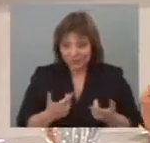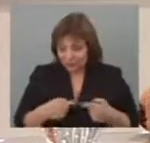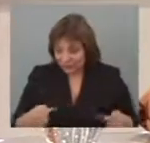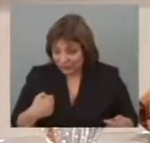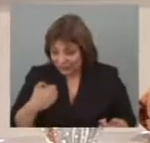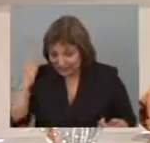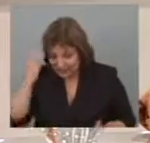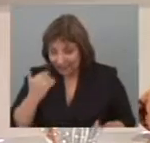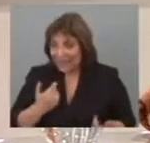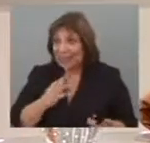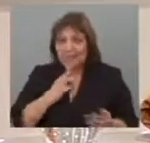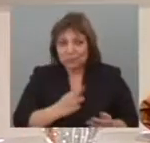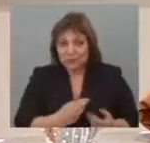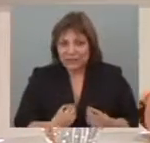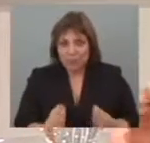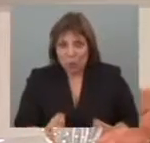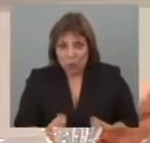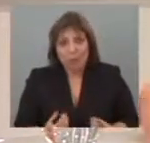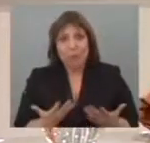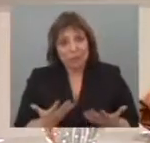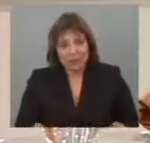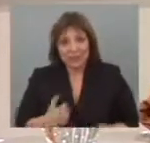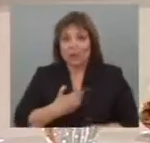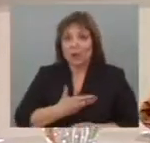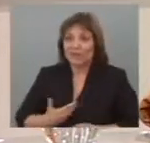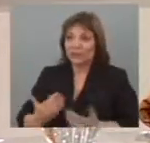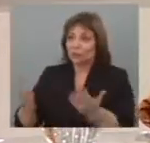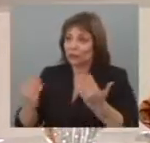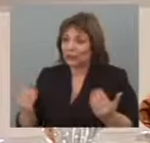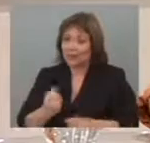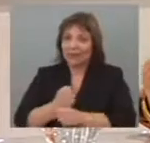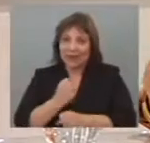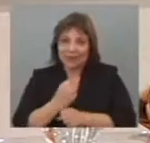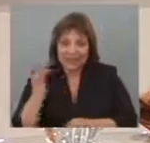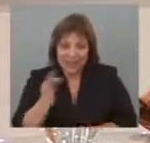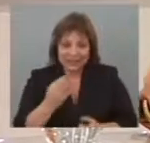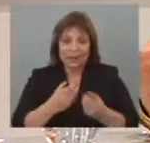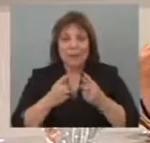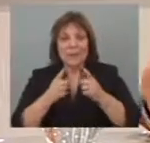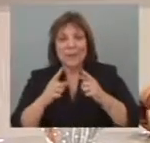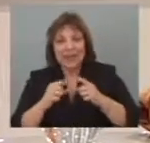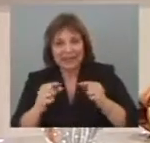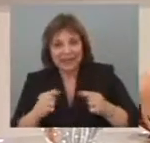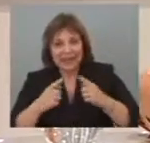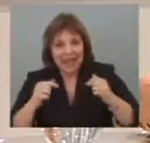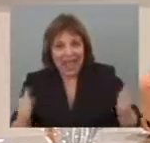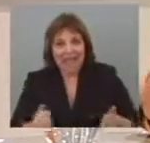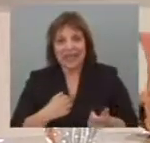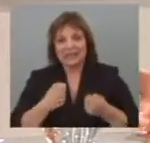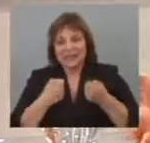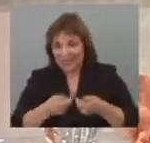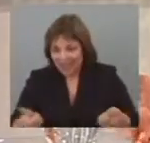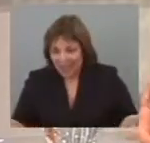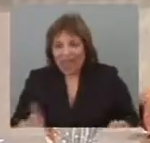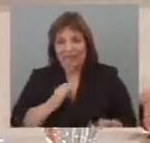que no tenían respuestas. Entonces, por eso trabajamos mucho con los docentes también, en taller, darles material, darles información, hablar